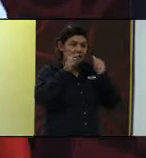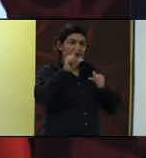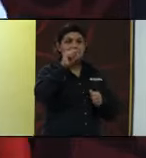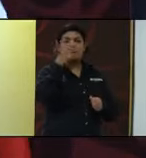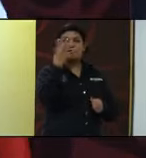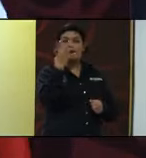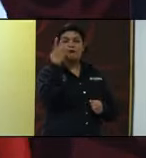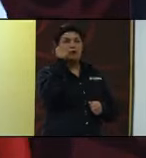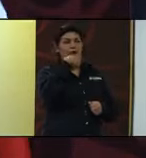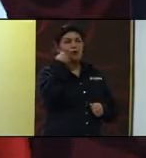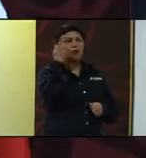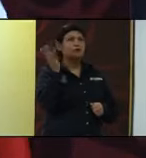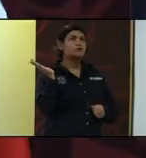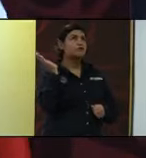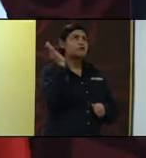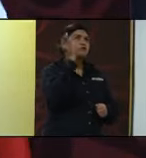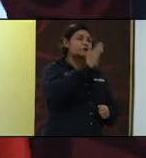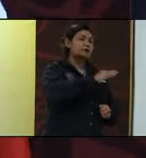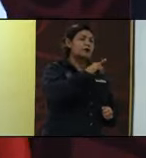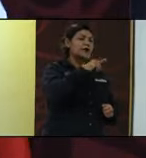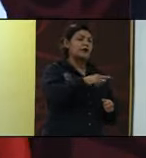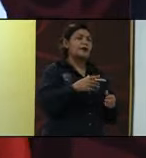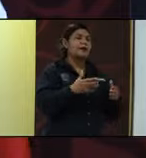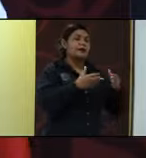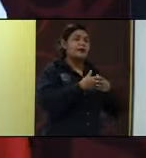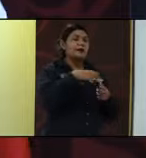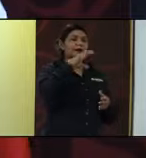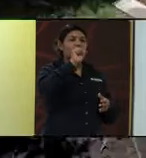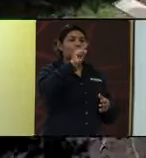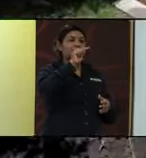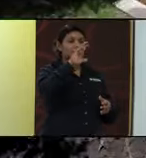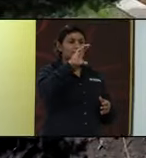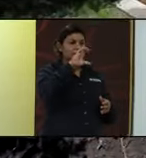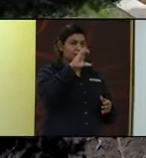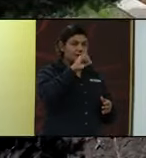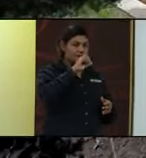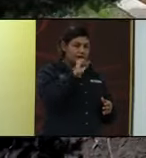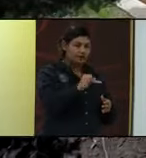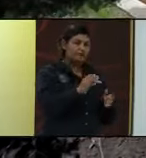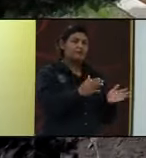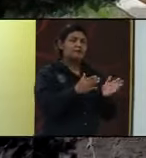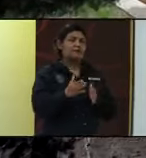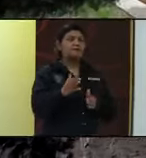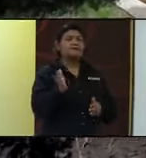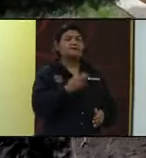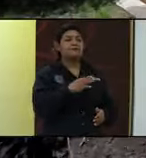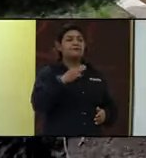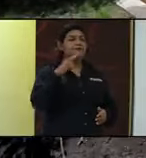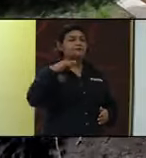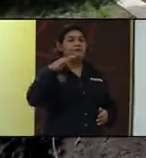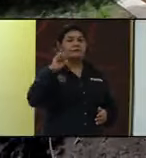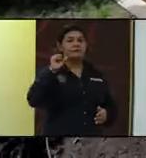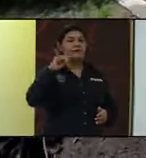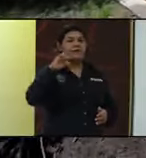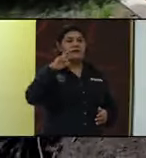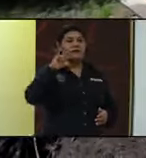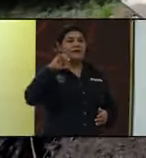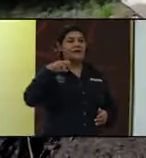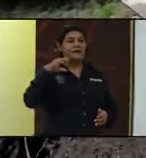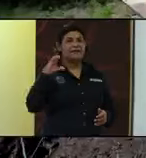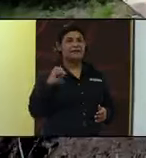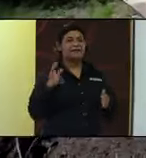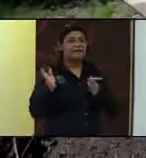horas. También está la de Estación Esteros, la casa de salud en Mata de Labra, Mariano Matamoros, Maclovio Herrera, Benito Juárez, Vuelta